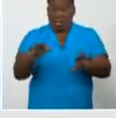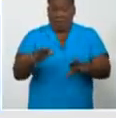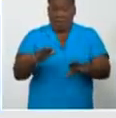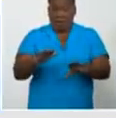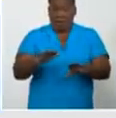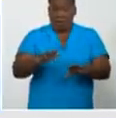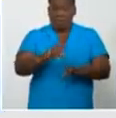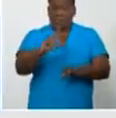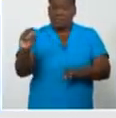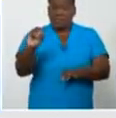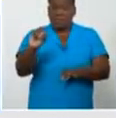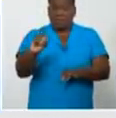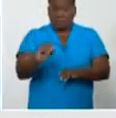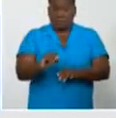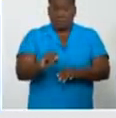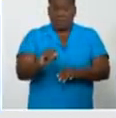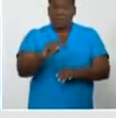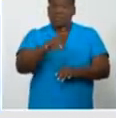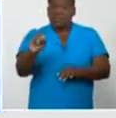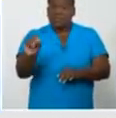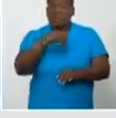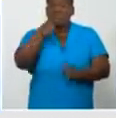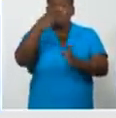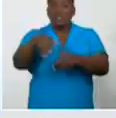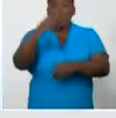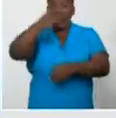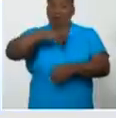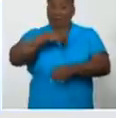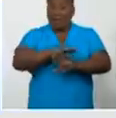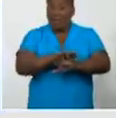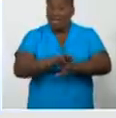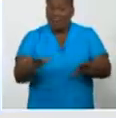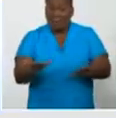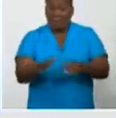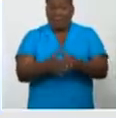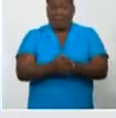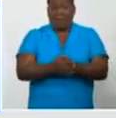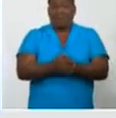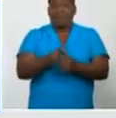tasa de letalidad de